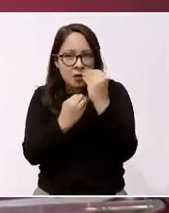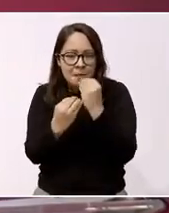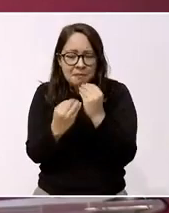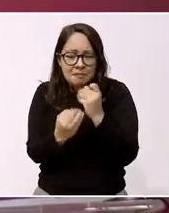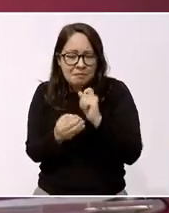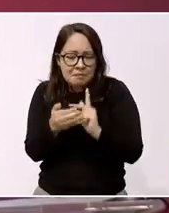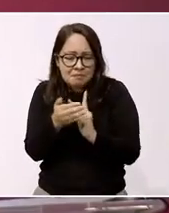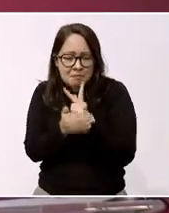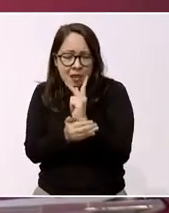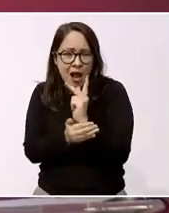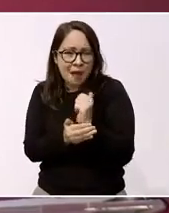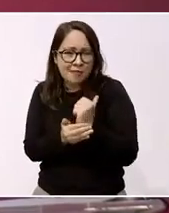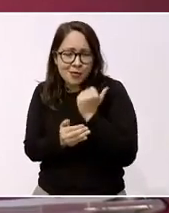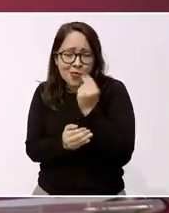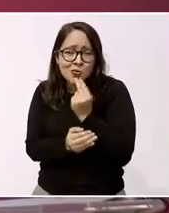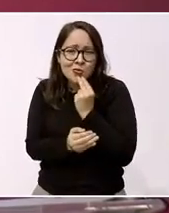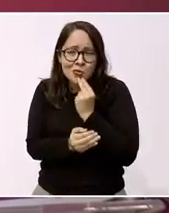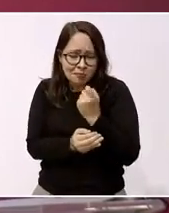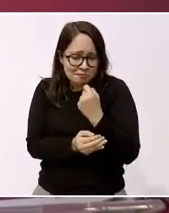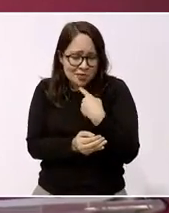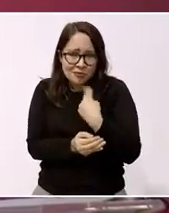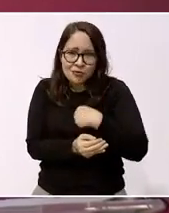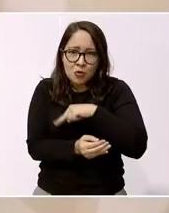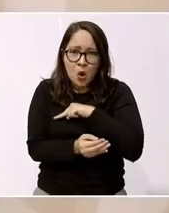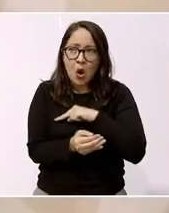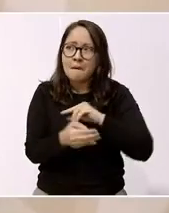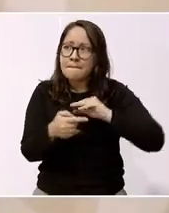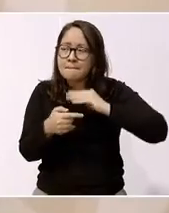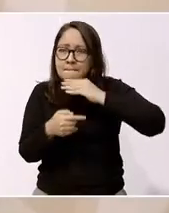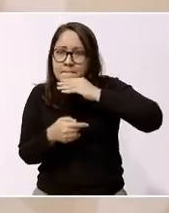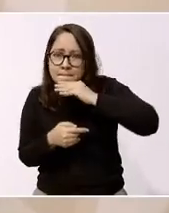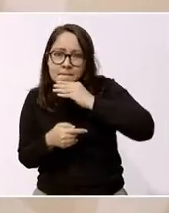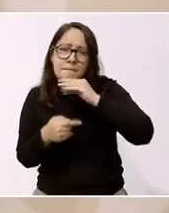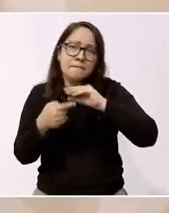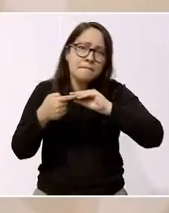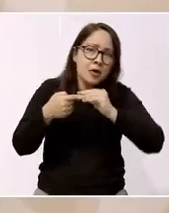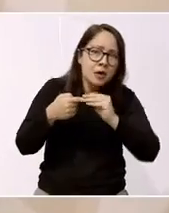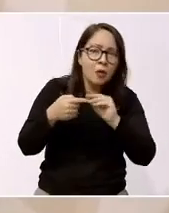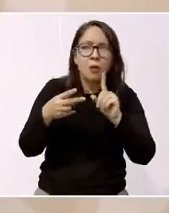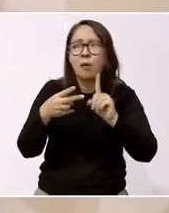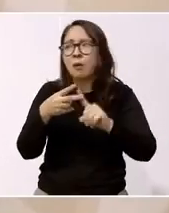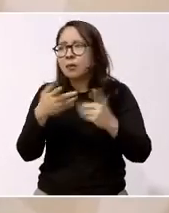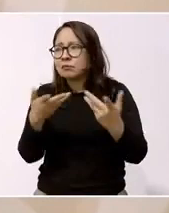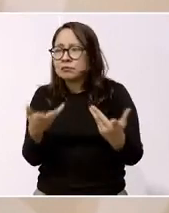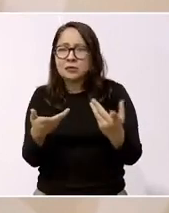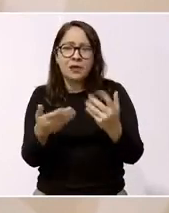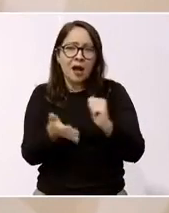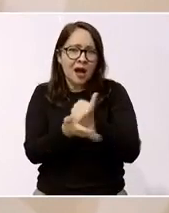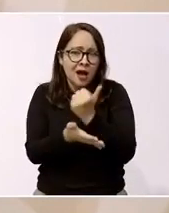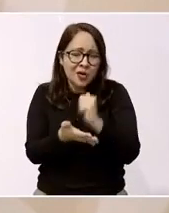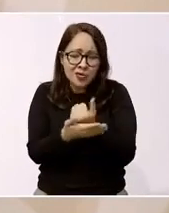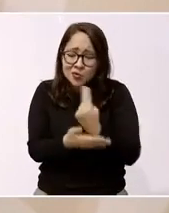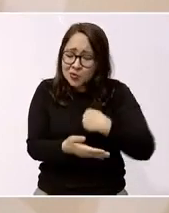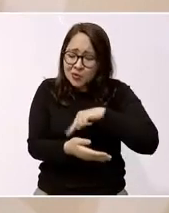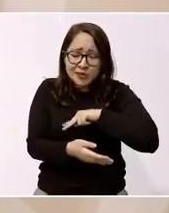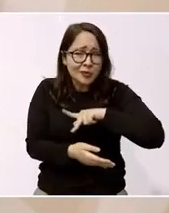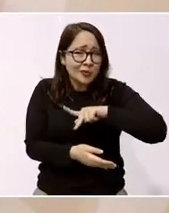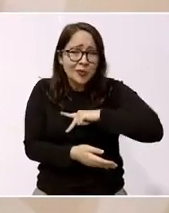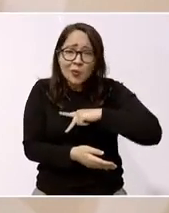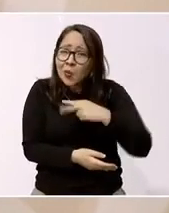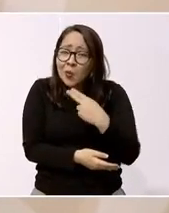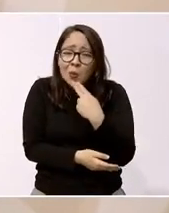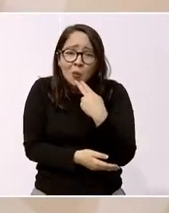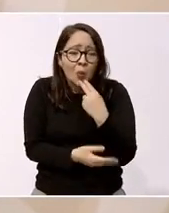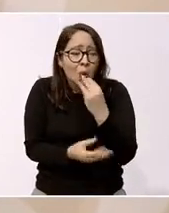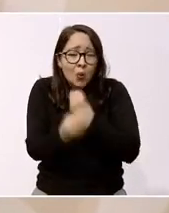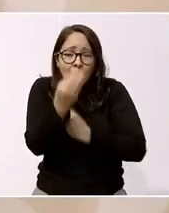autoconsumo, que podamos sembrar maíz, que podamos sembrar frijol, que podamos sembrar arroz, lo